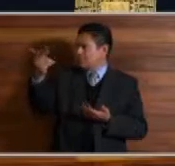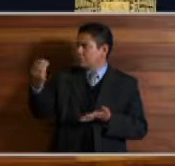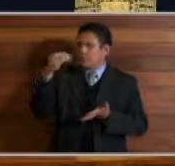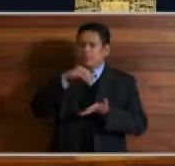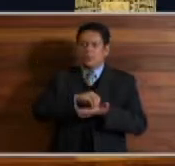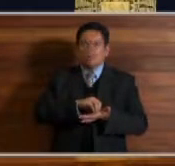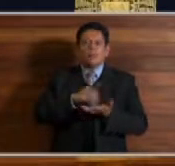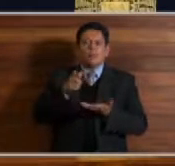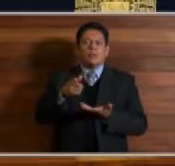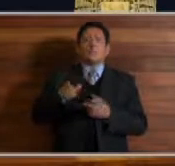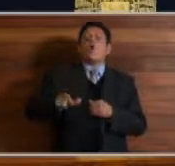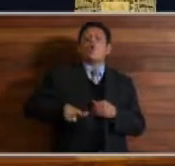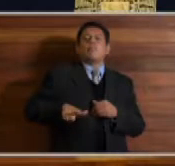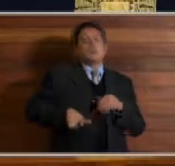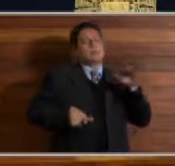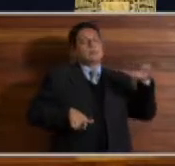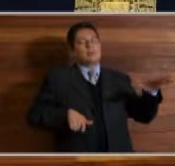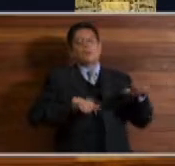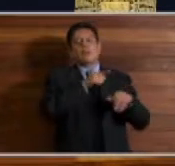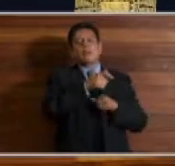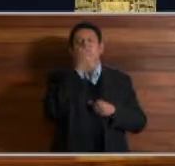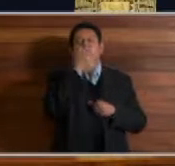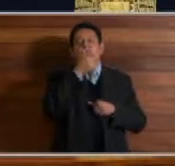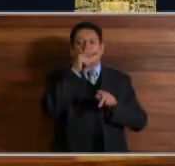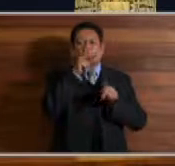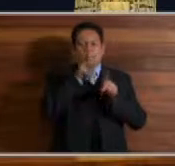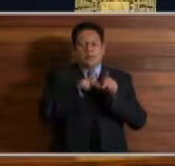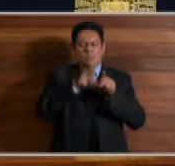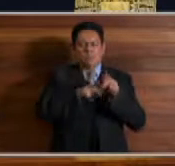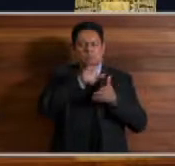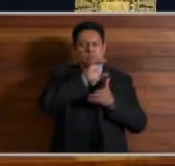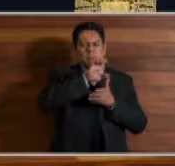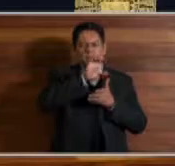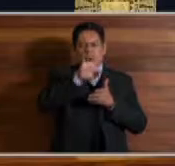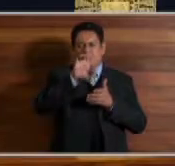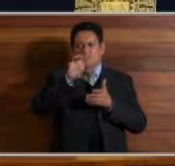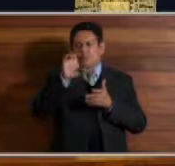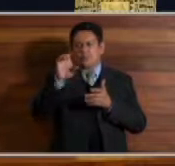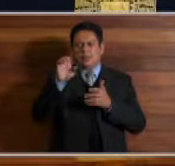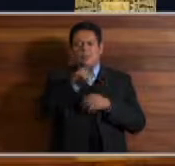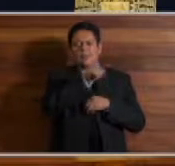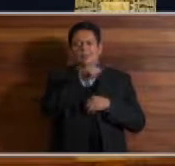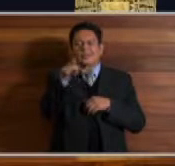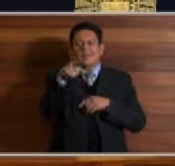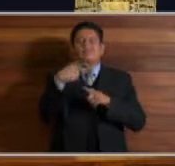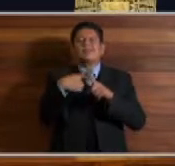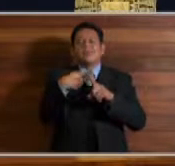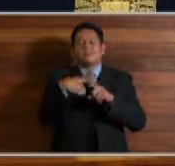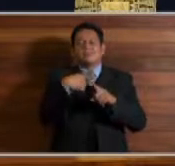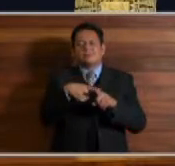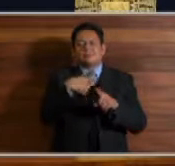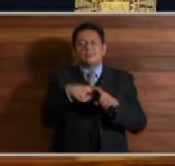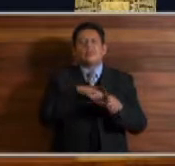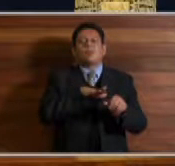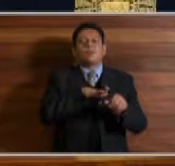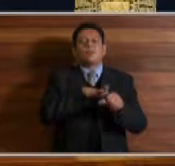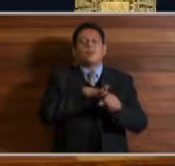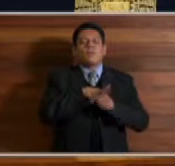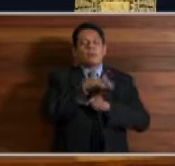en dónde están las prioridades del Estado en el momento en que diseña el presupuesto de egresos de